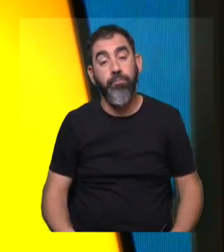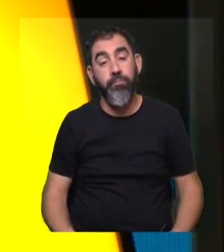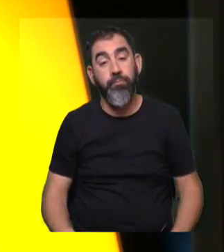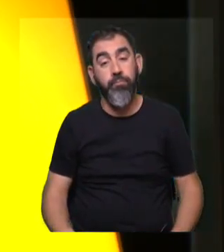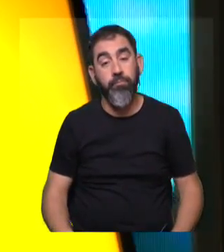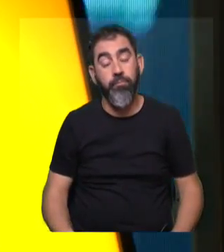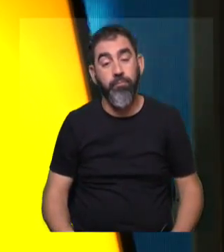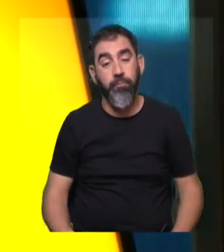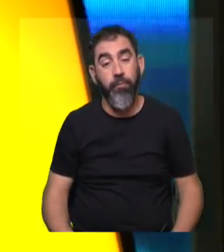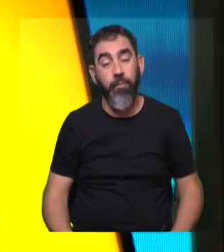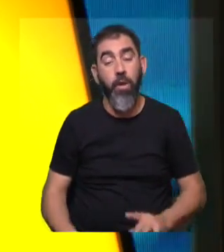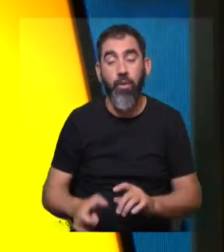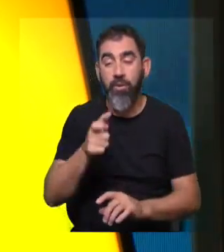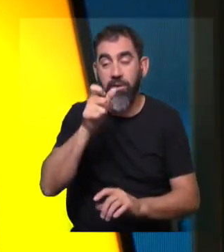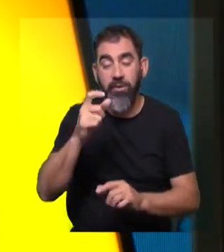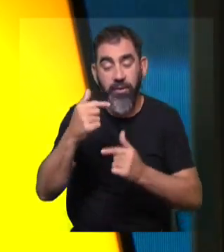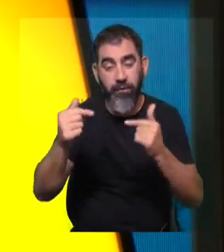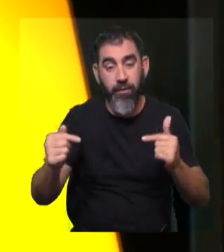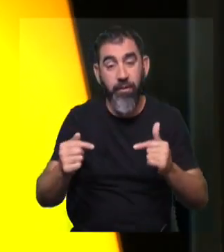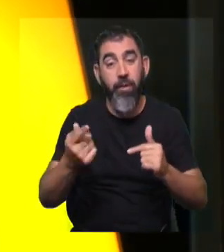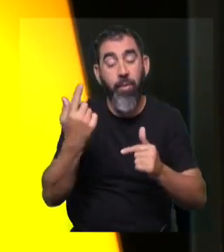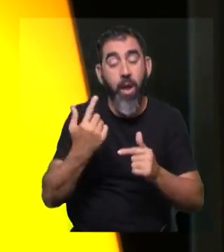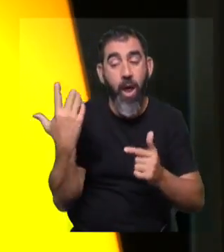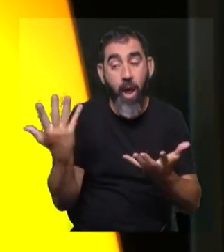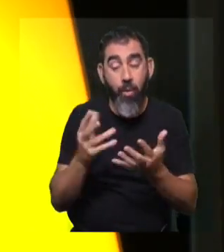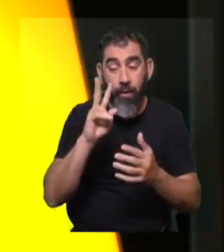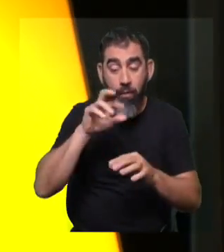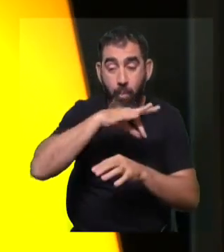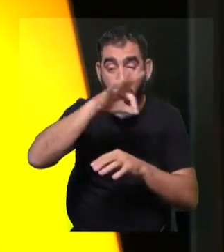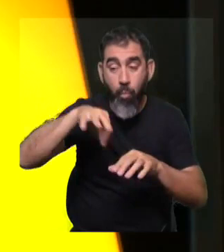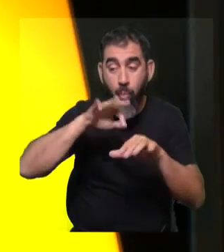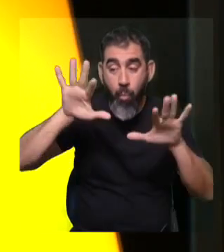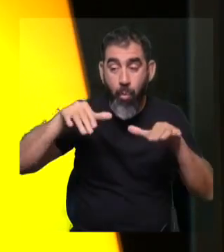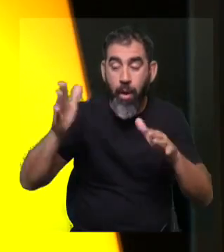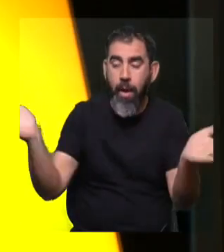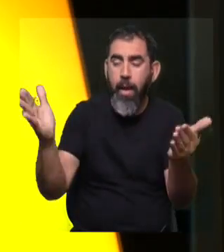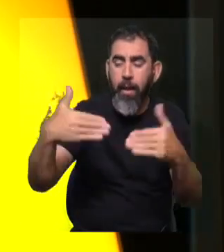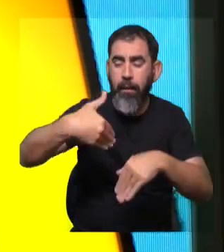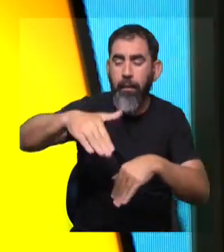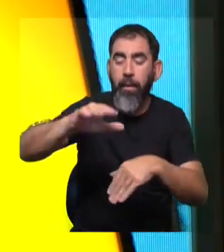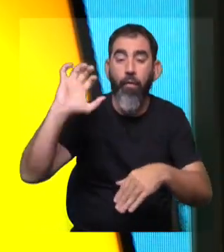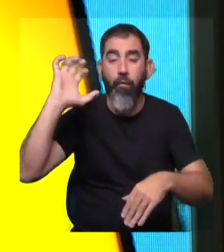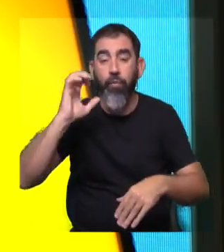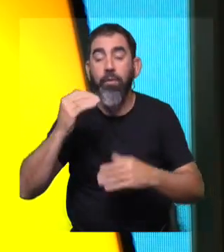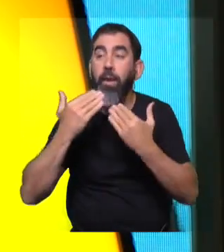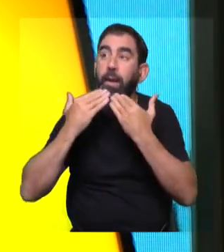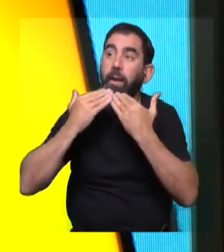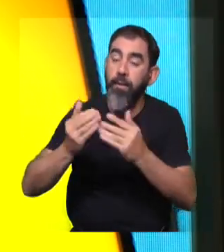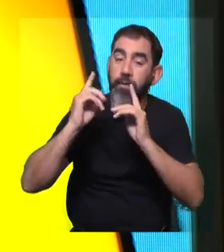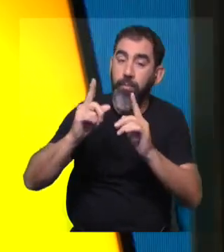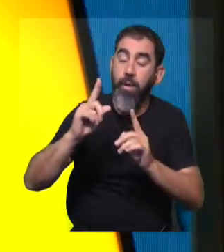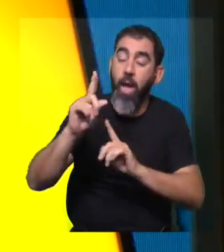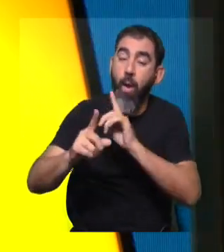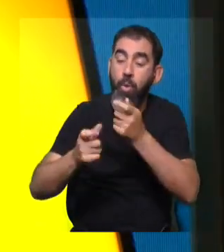tienen algún significado. Y bueno, pero ahora cada vez que veamos mosquitas y las espantemos así en las frutas, agradezcámosle también de algún